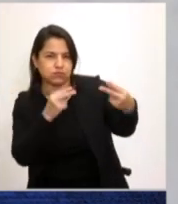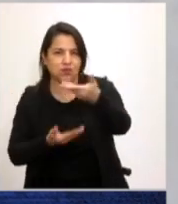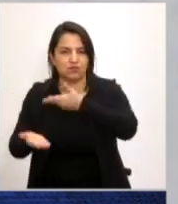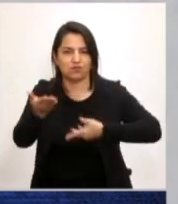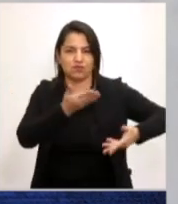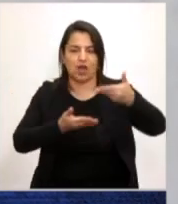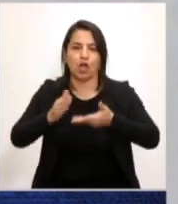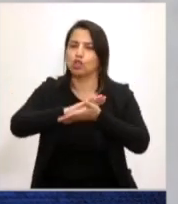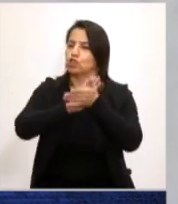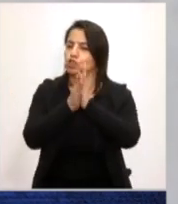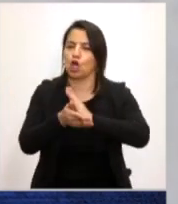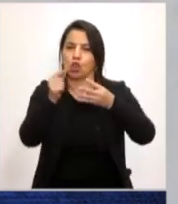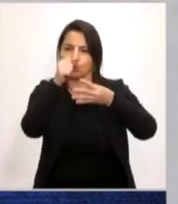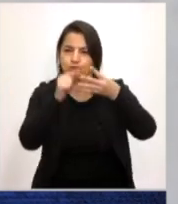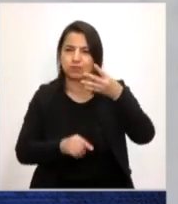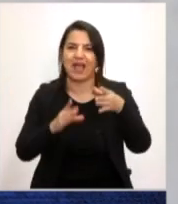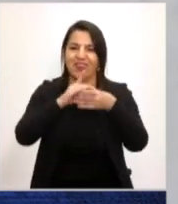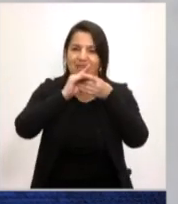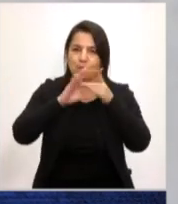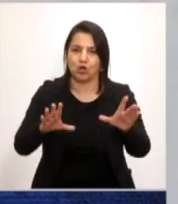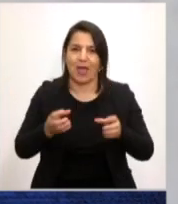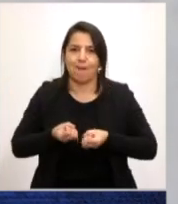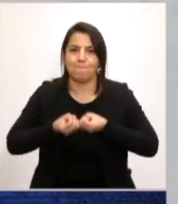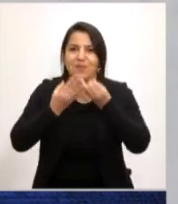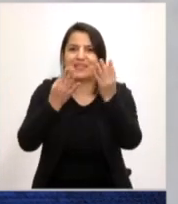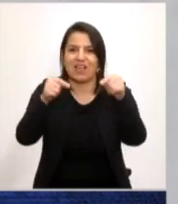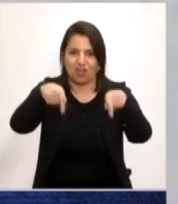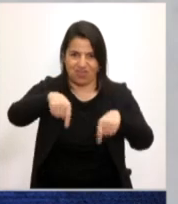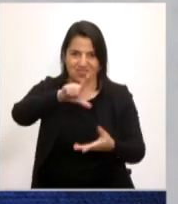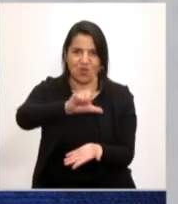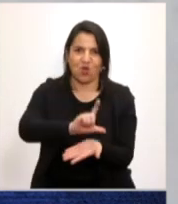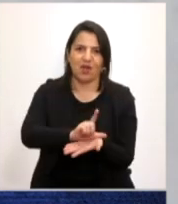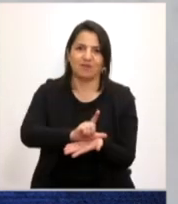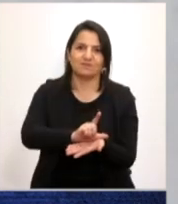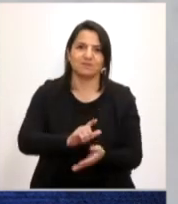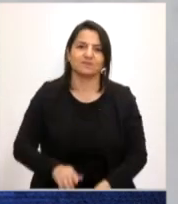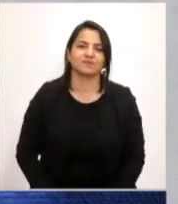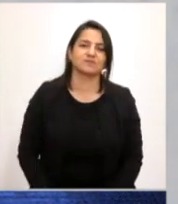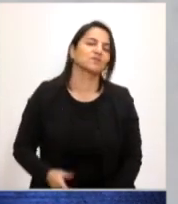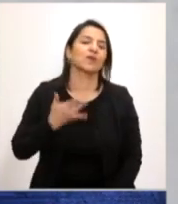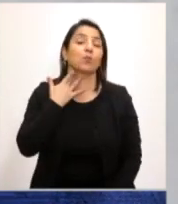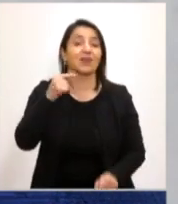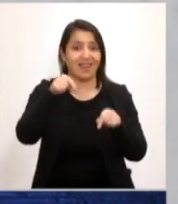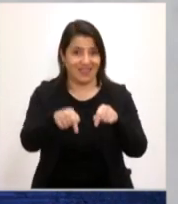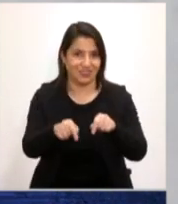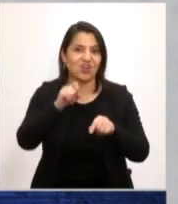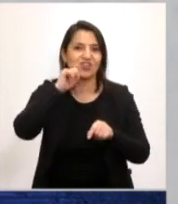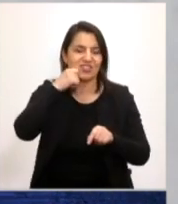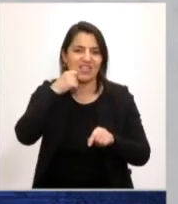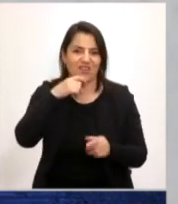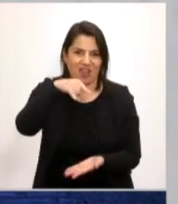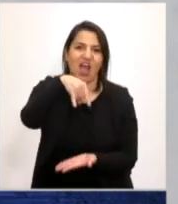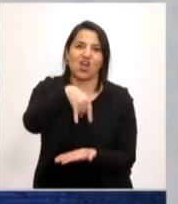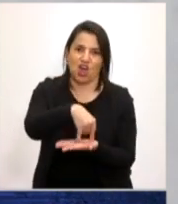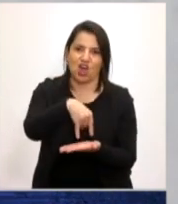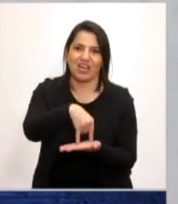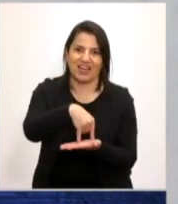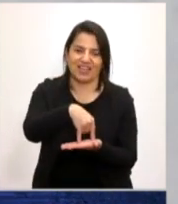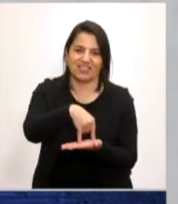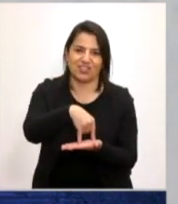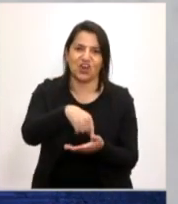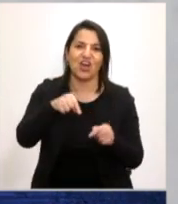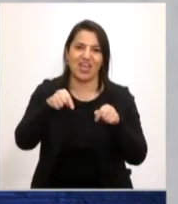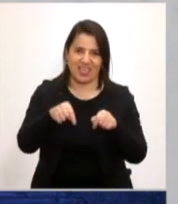de la democracia expresados en este espacio. Porque de eso se trata este Congreso Nacional y este